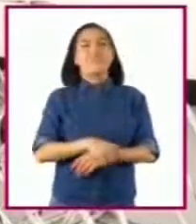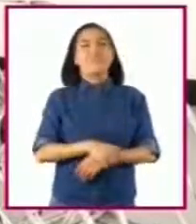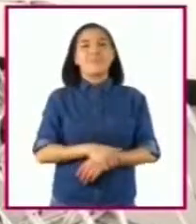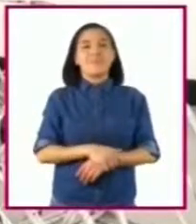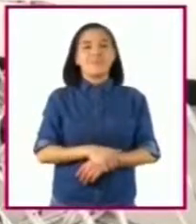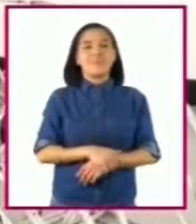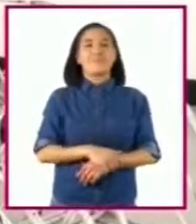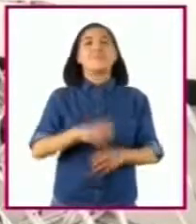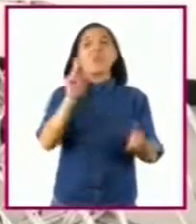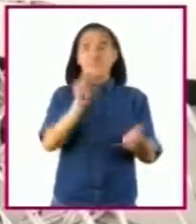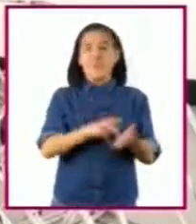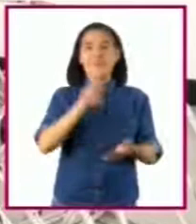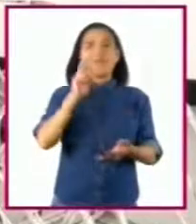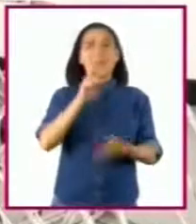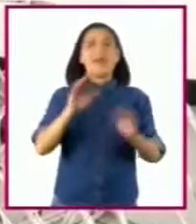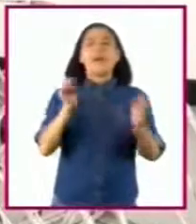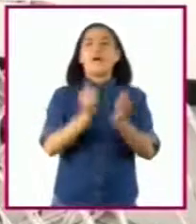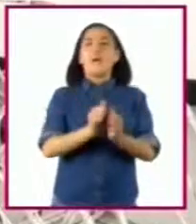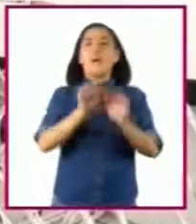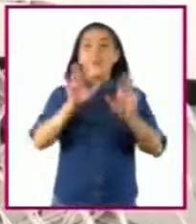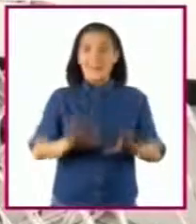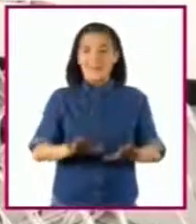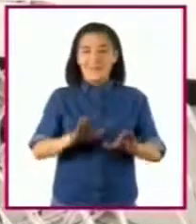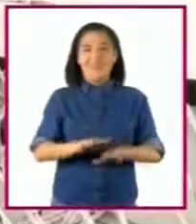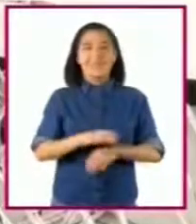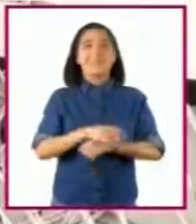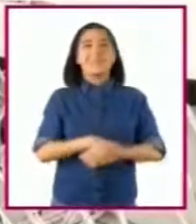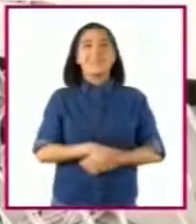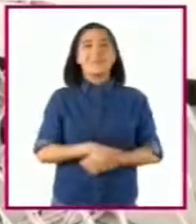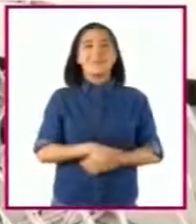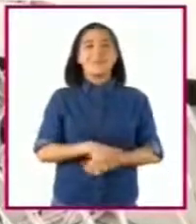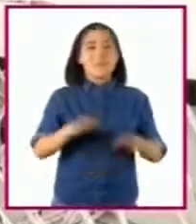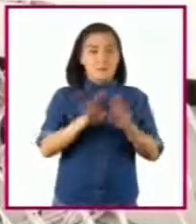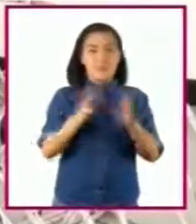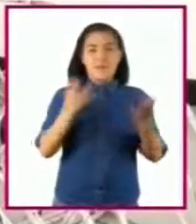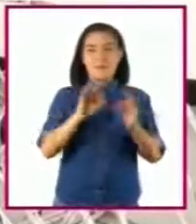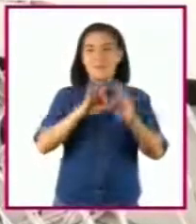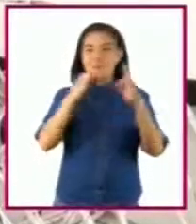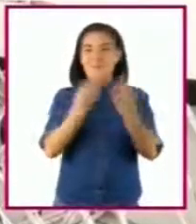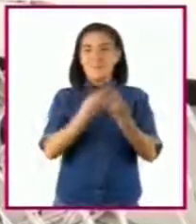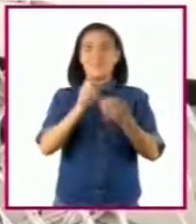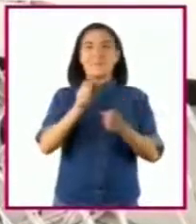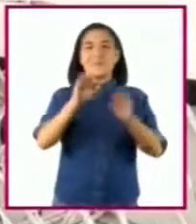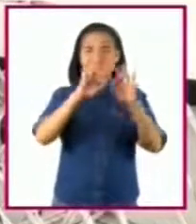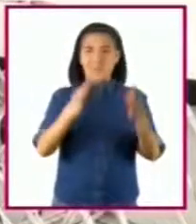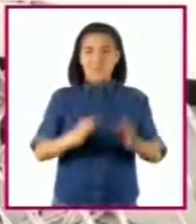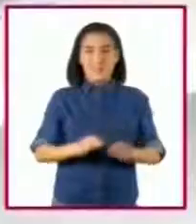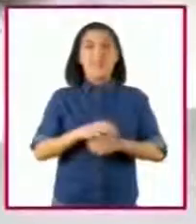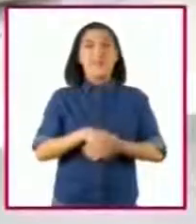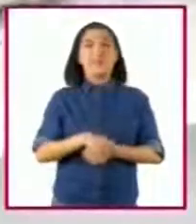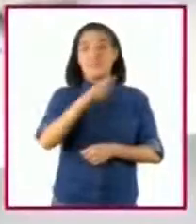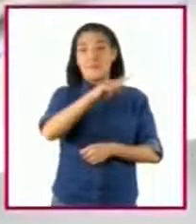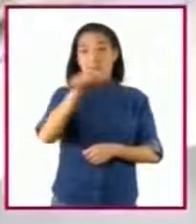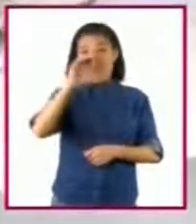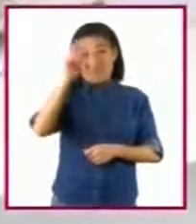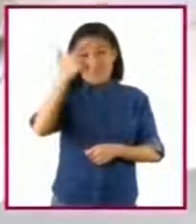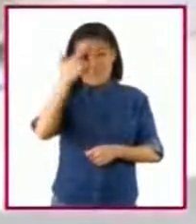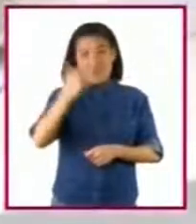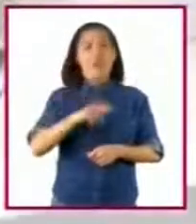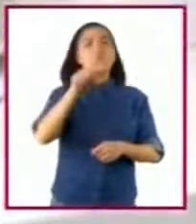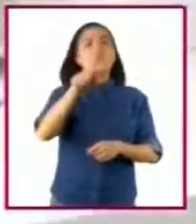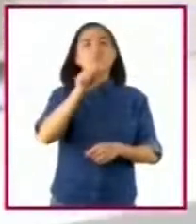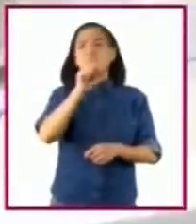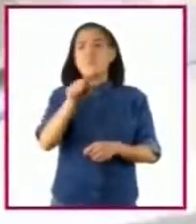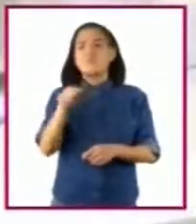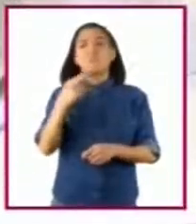nuevamente y con calma cómo formar la figura. Recuerda, usar lo que tengas a